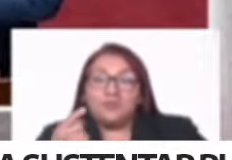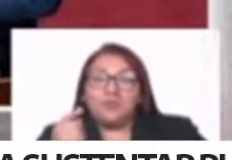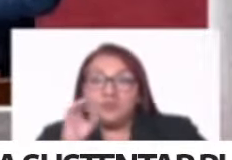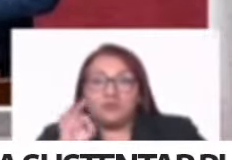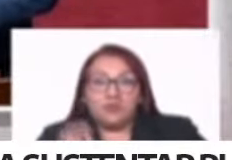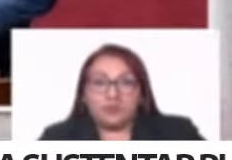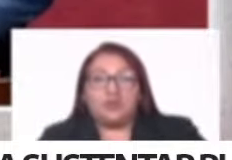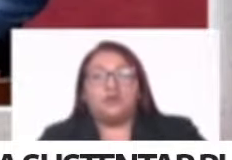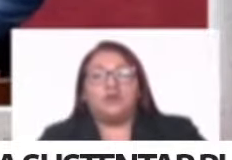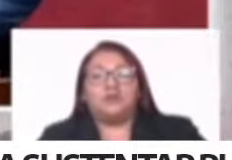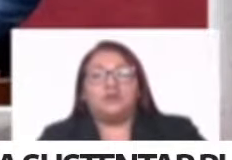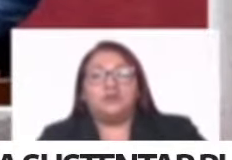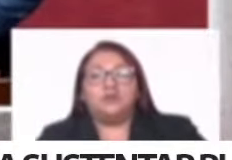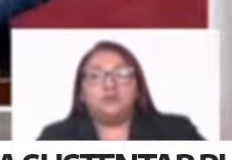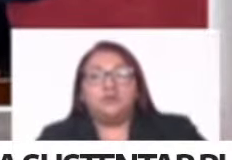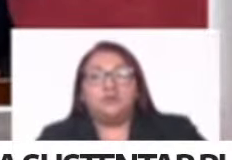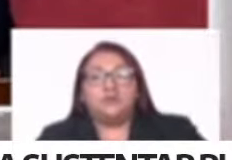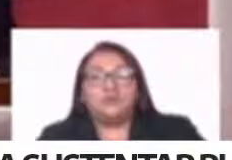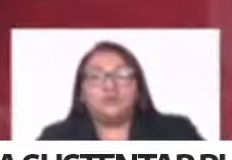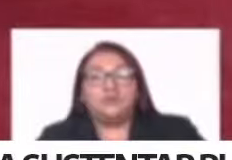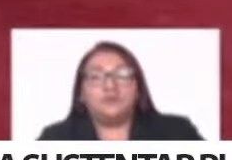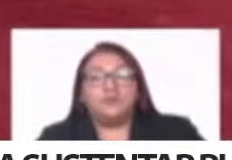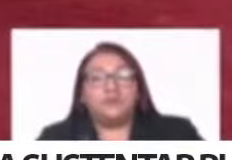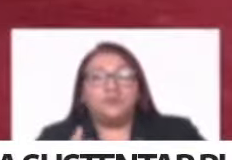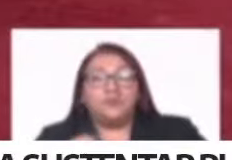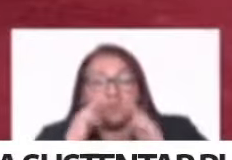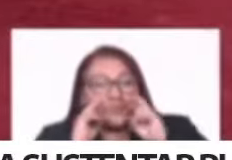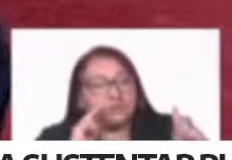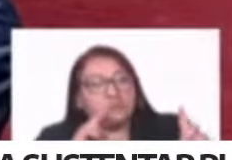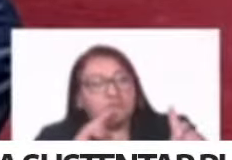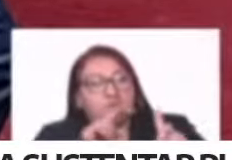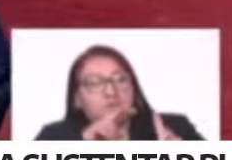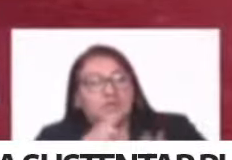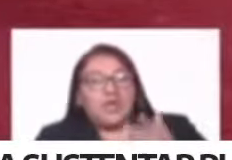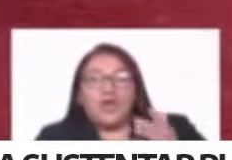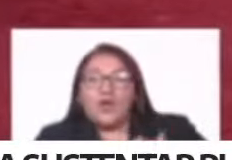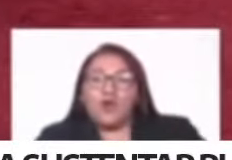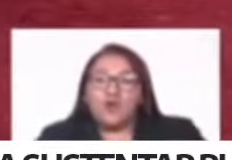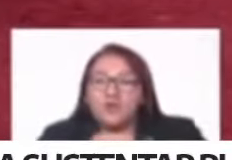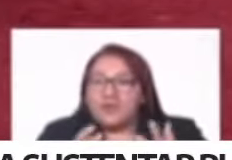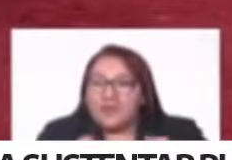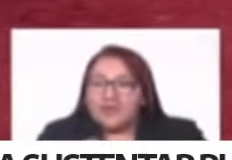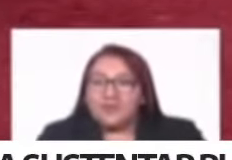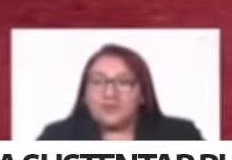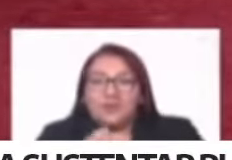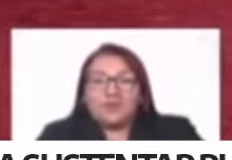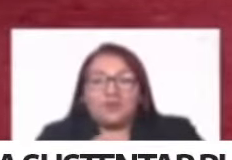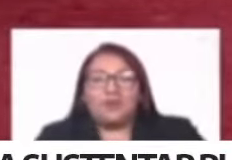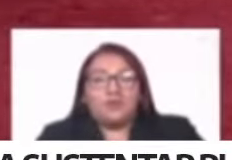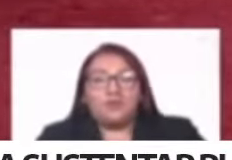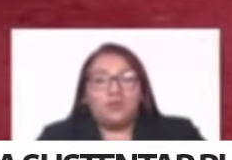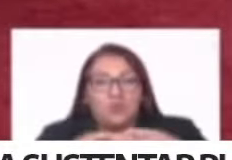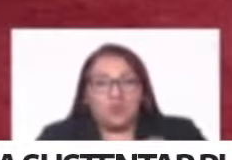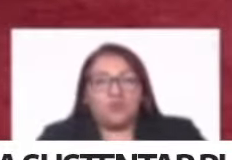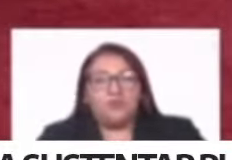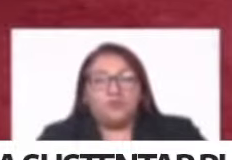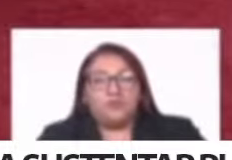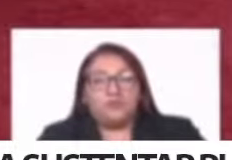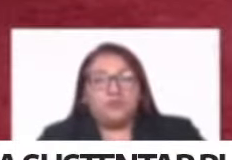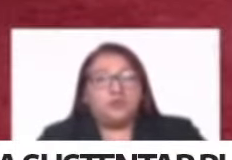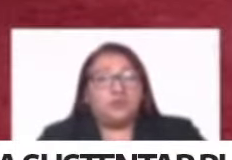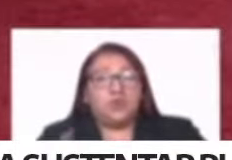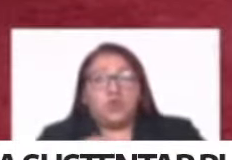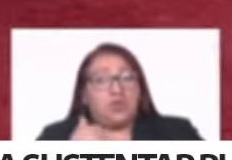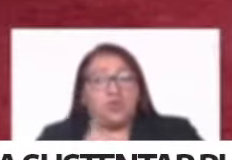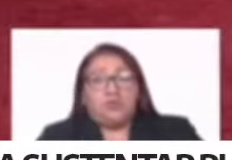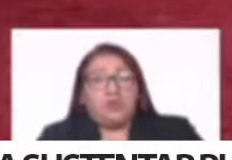Esta primera cifra, señores congresistas, contiene la visión que el gobierno tiene para la gestión pública. No debe